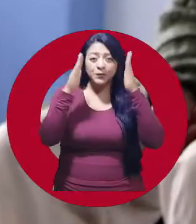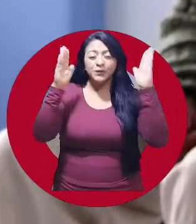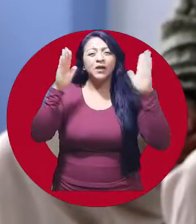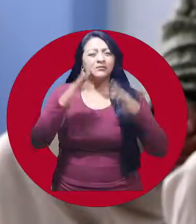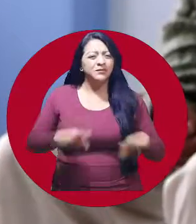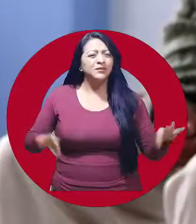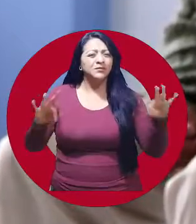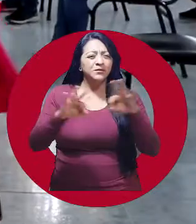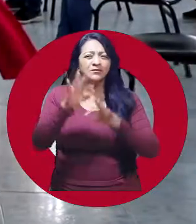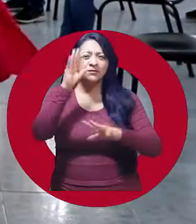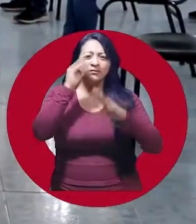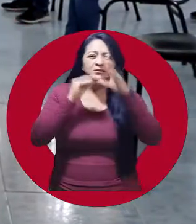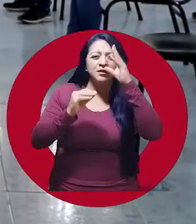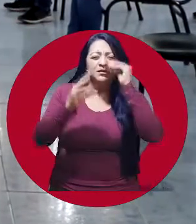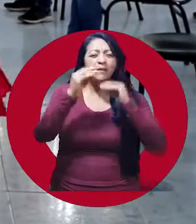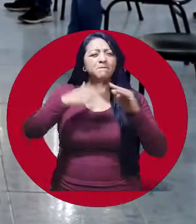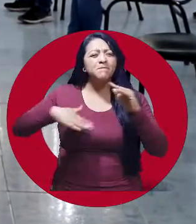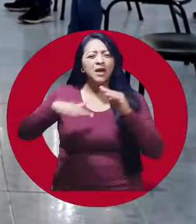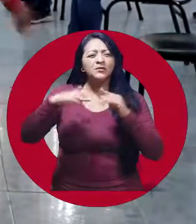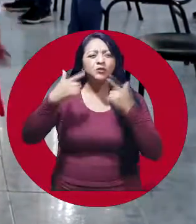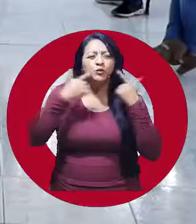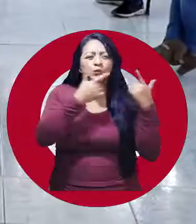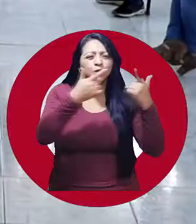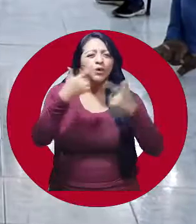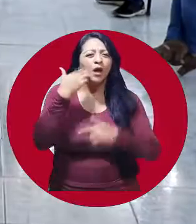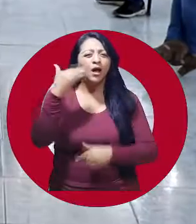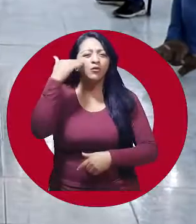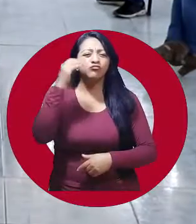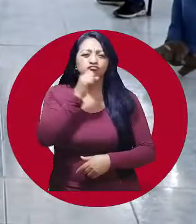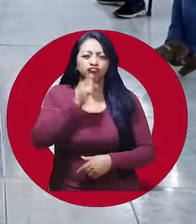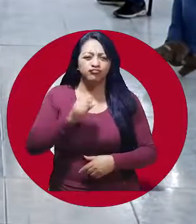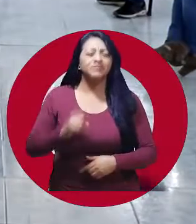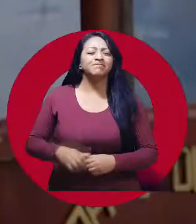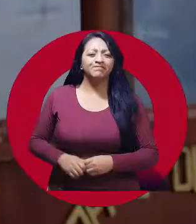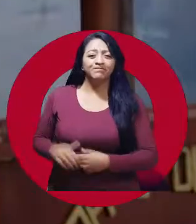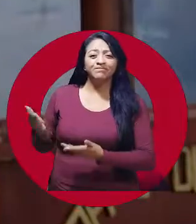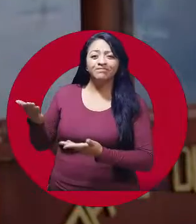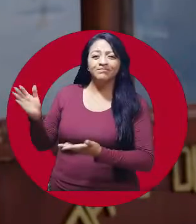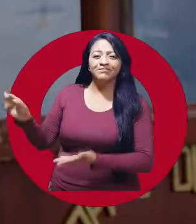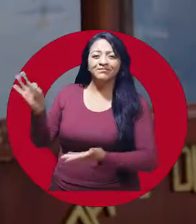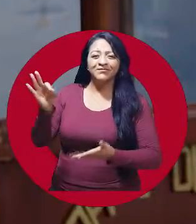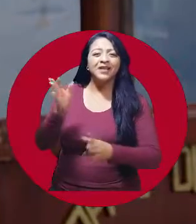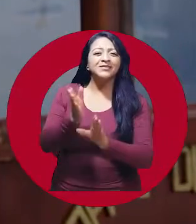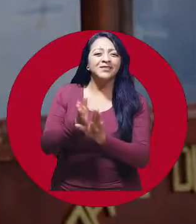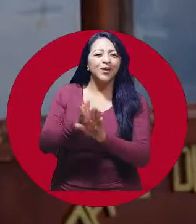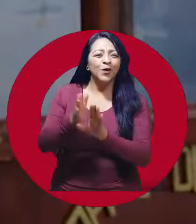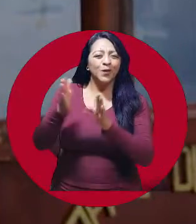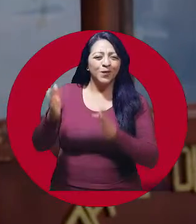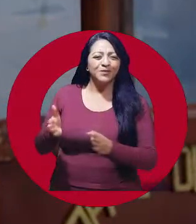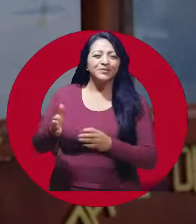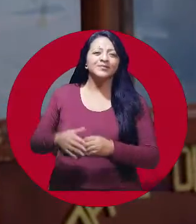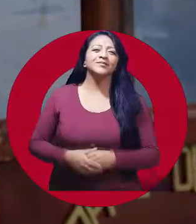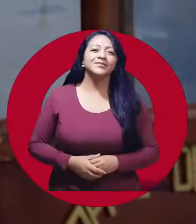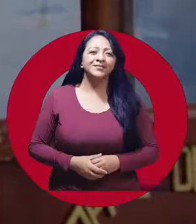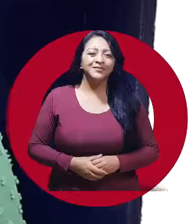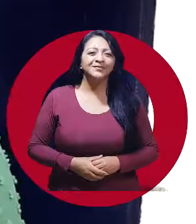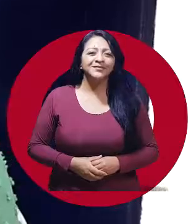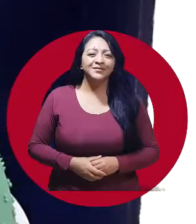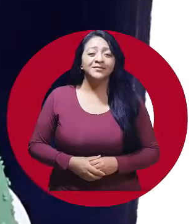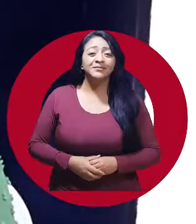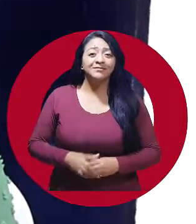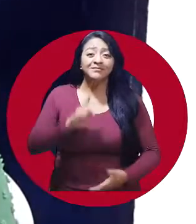discapacidad y de la importancia de tener conocimientos básicos para el cuidado de adultos mayores. Jocelyn Guevara, psicóloga. Proyecto